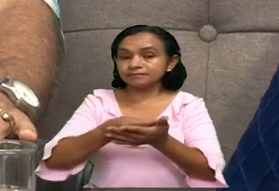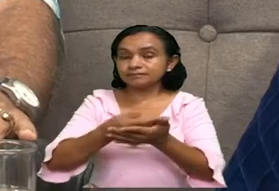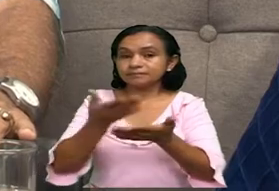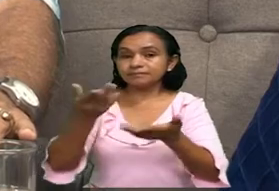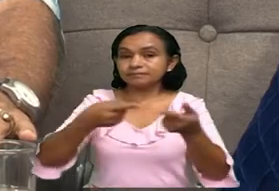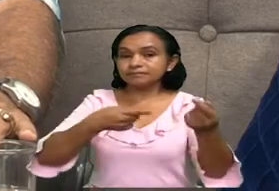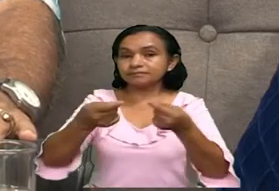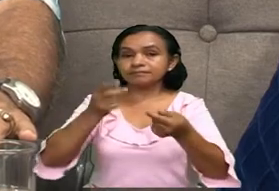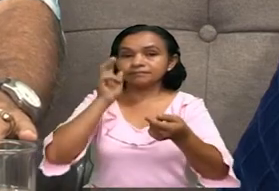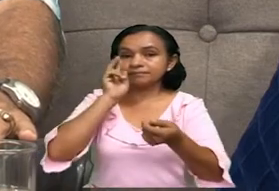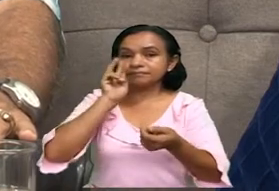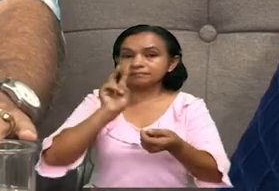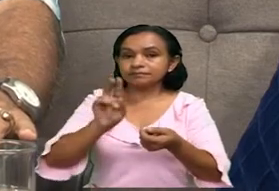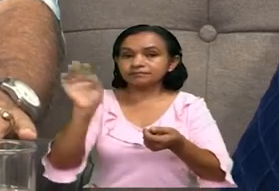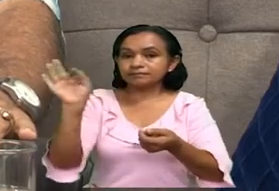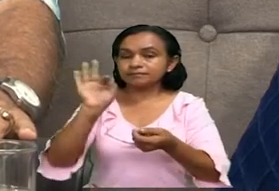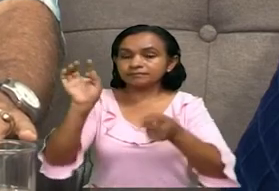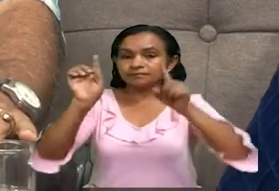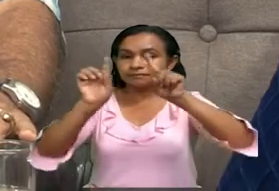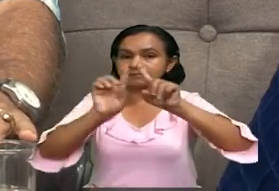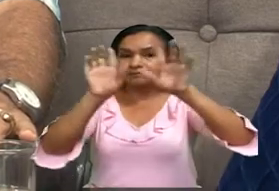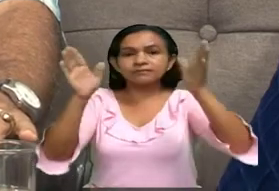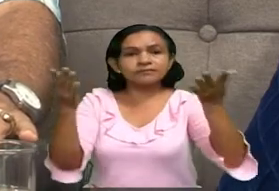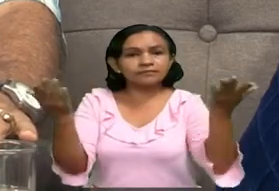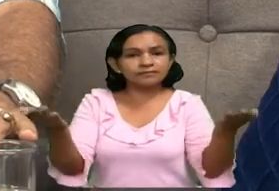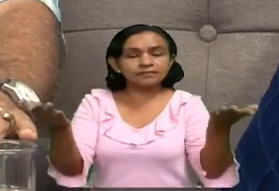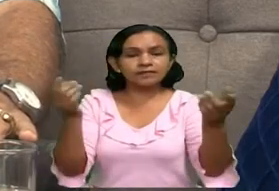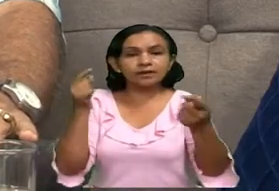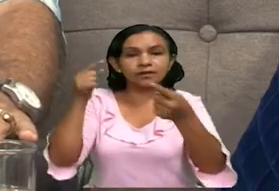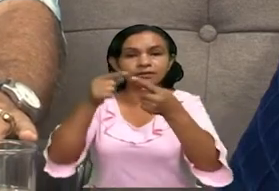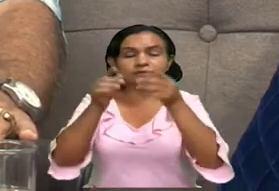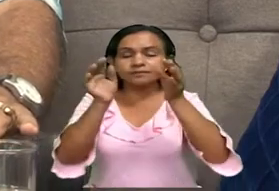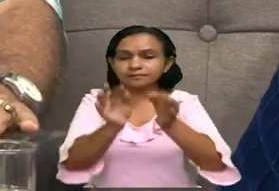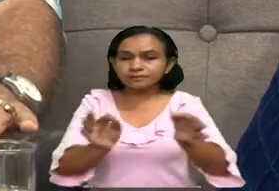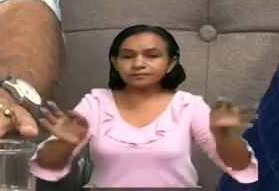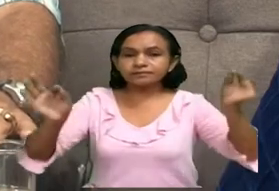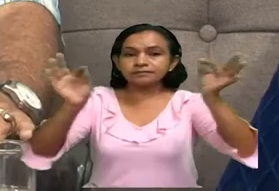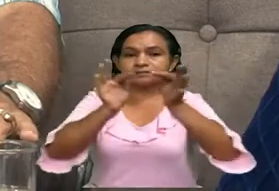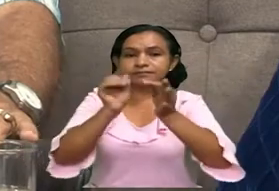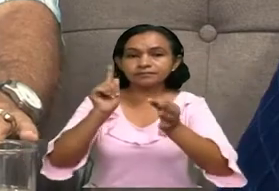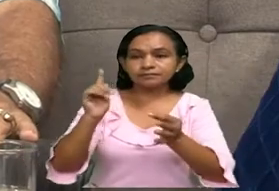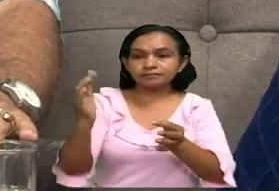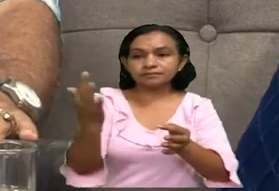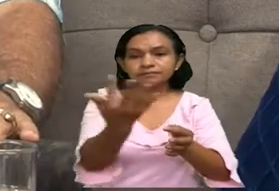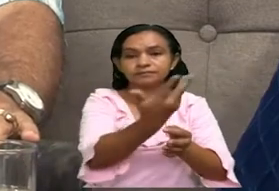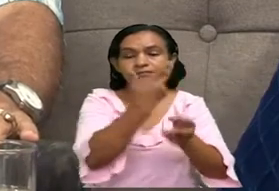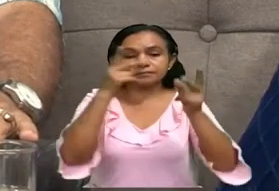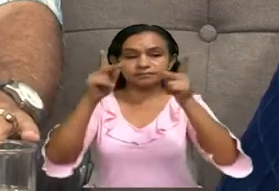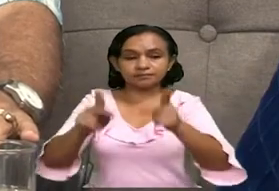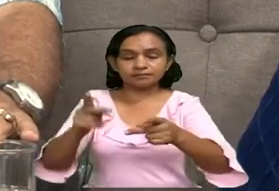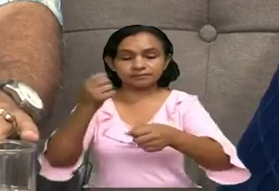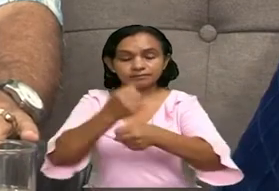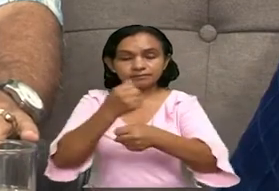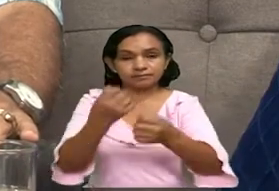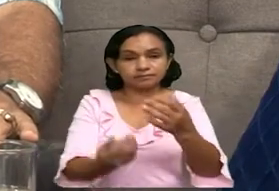ha identificado de manera clara el gran objetivo que nos proponemos los productores, que es